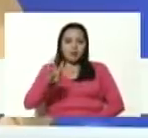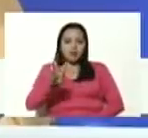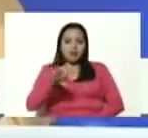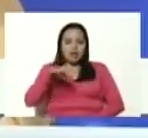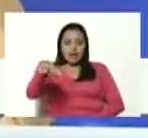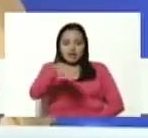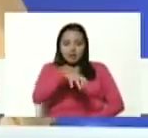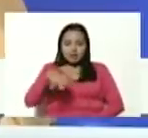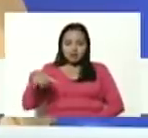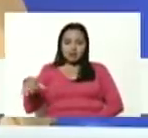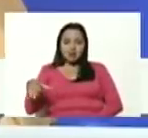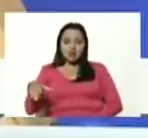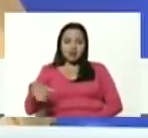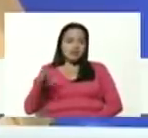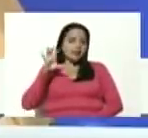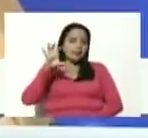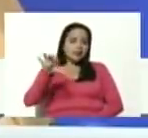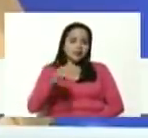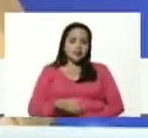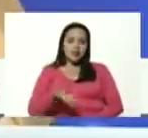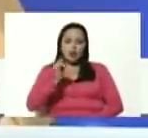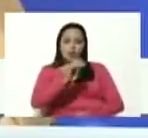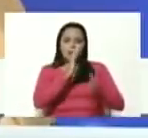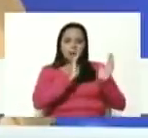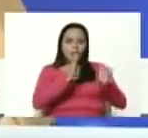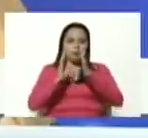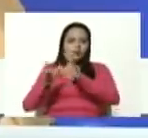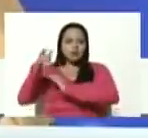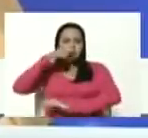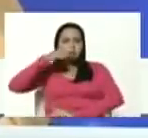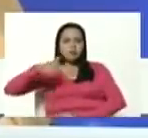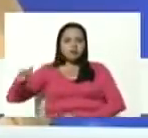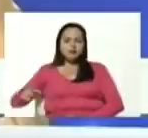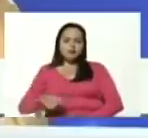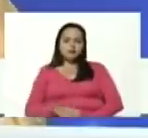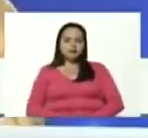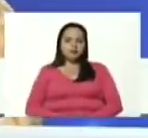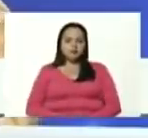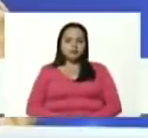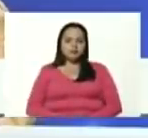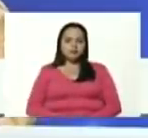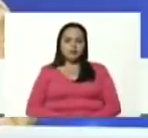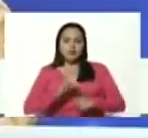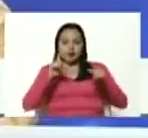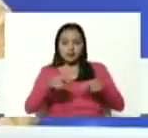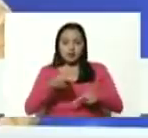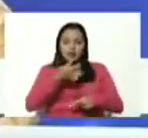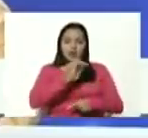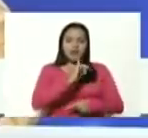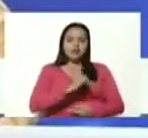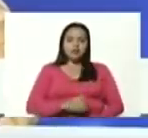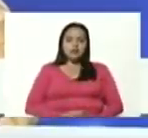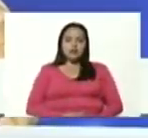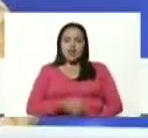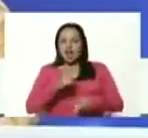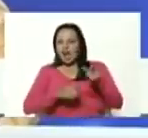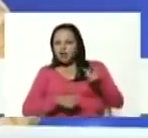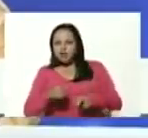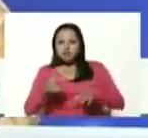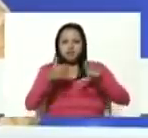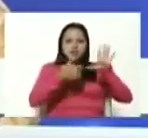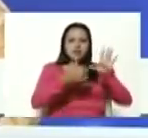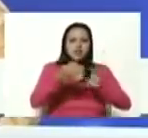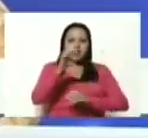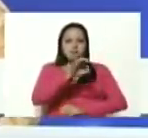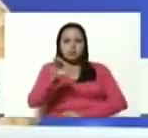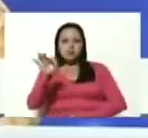federales del país, como está organizado nuestro país. Y llega a algo así como el 60%